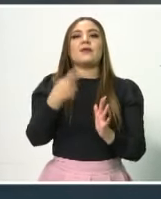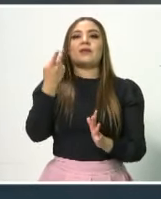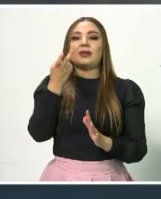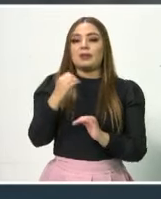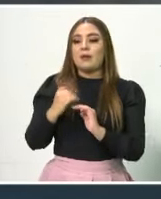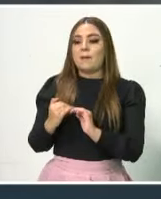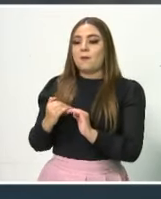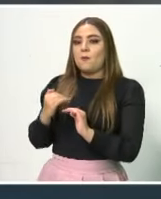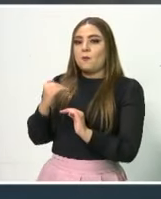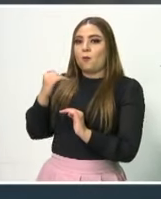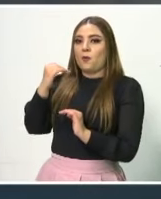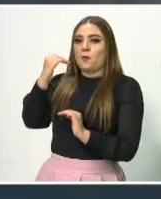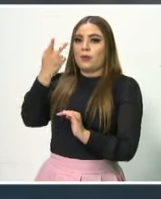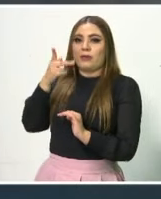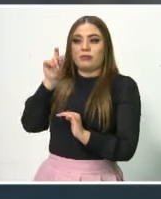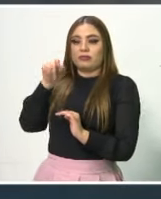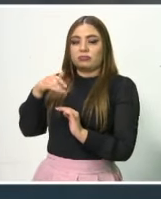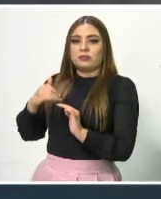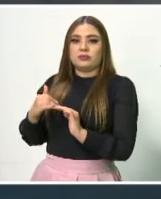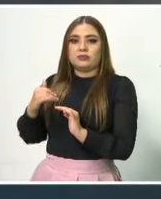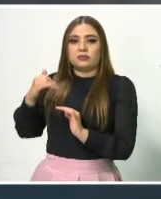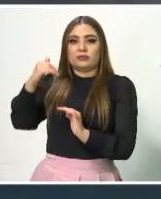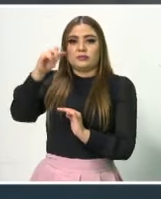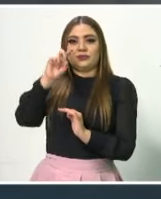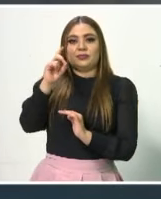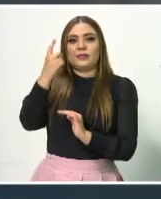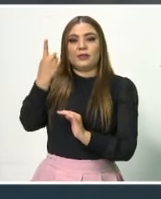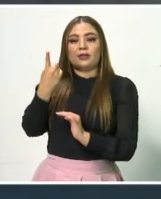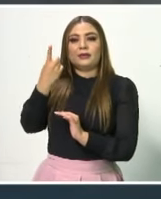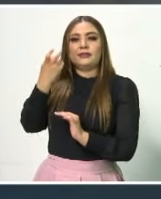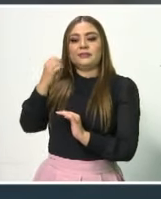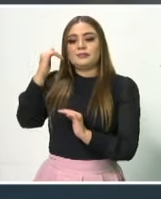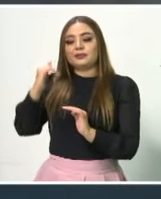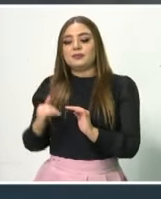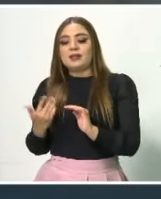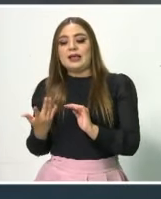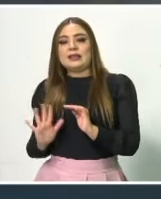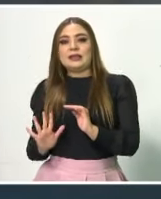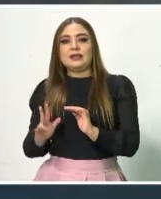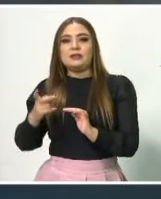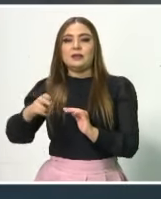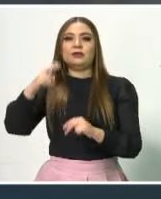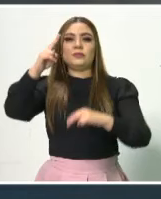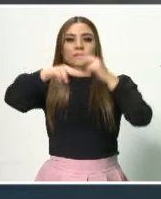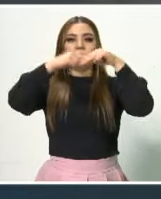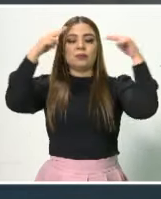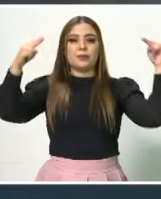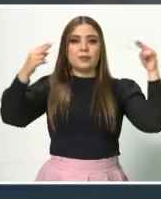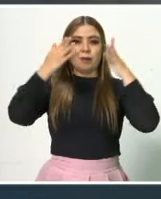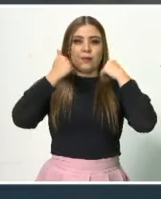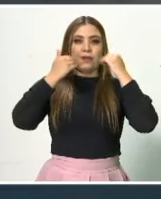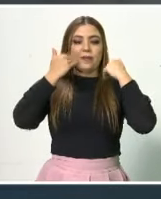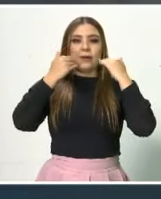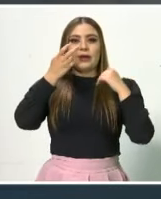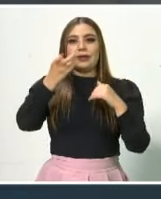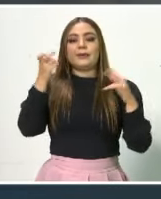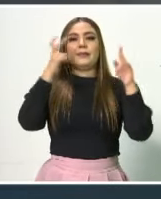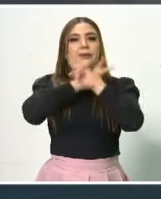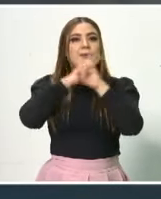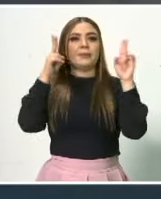pero únicamente la máxima alcanzaremos 31. Mínima de 10, parcialmente nublado, sin presencia de viento